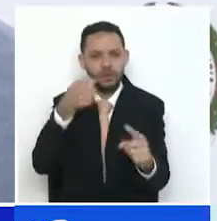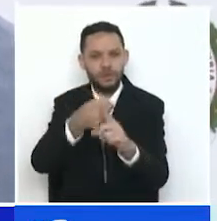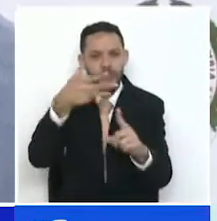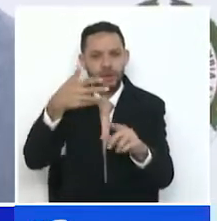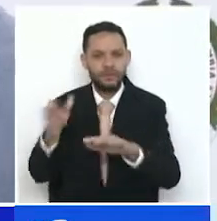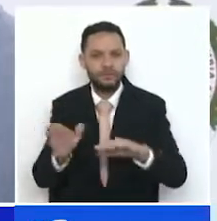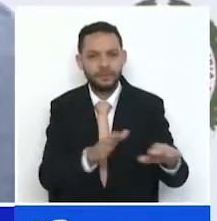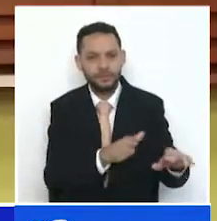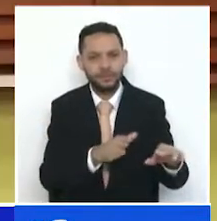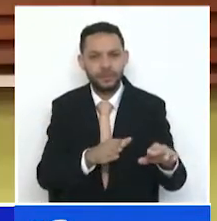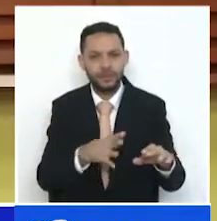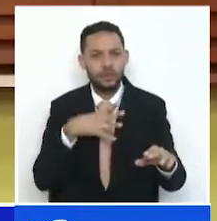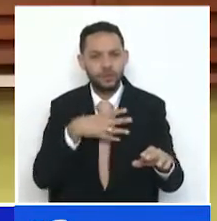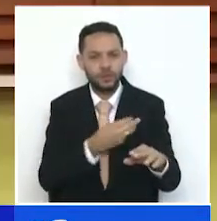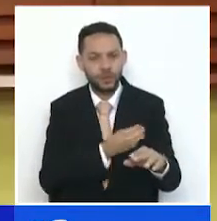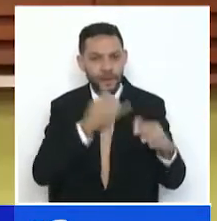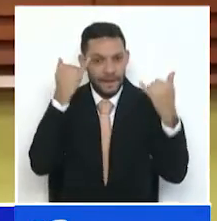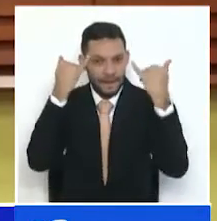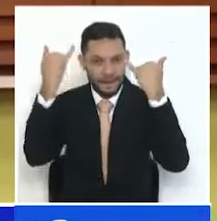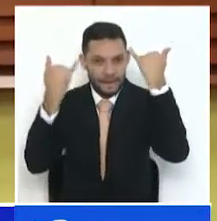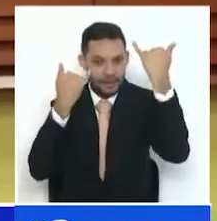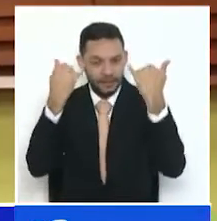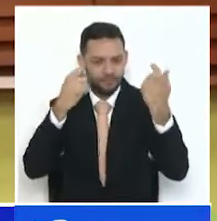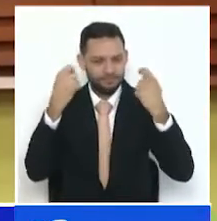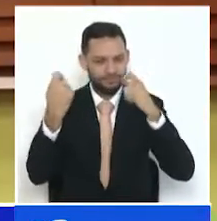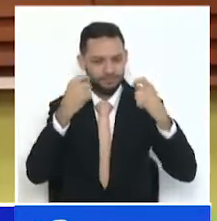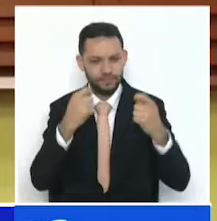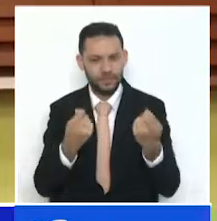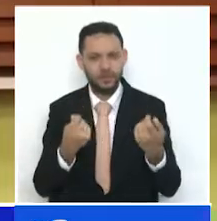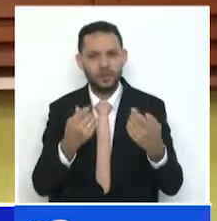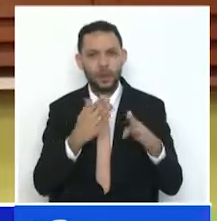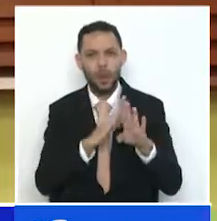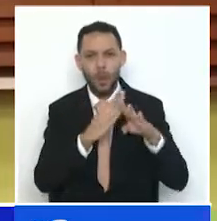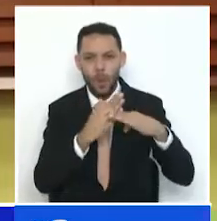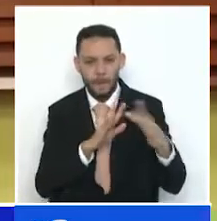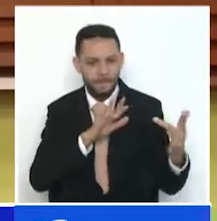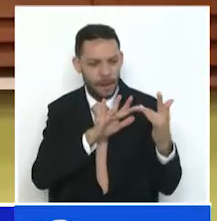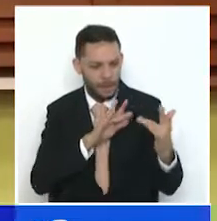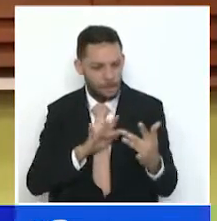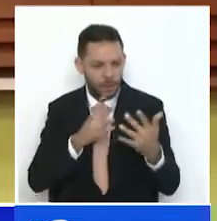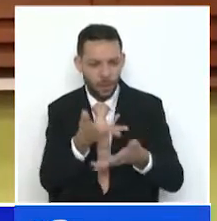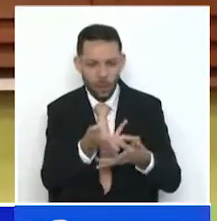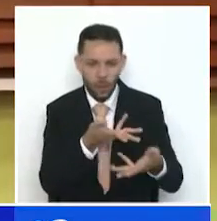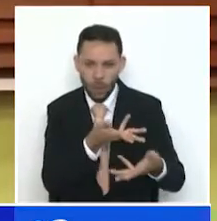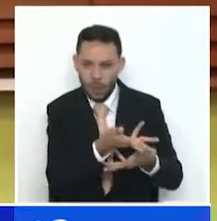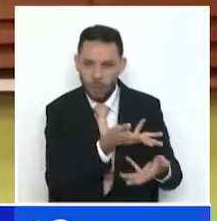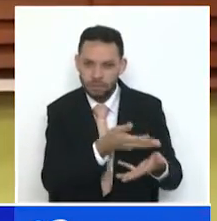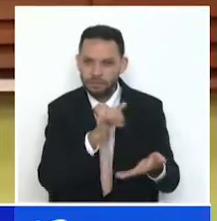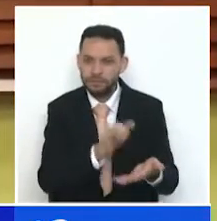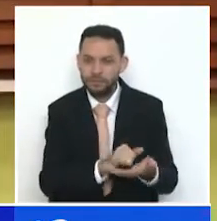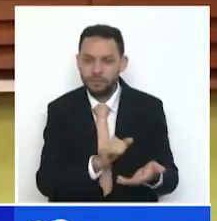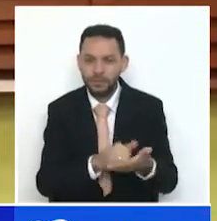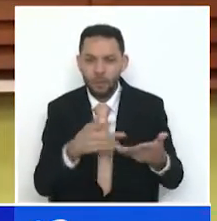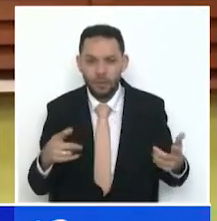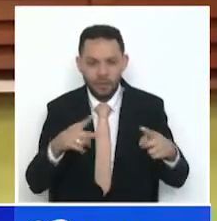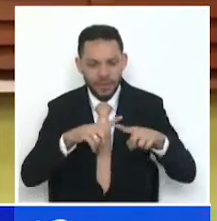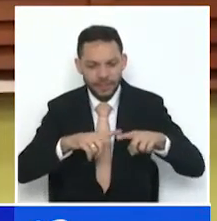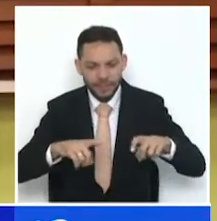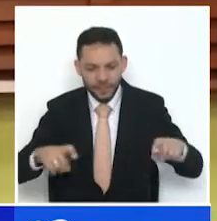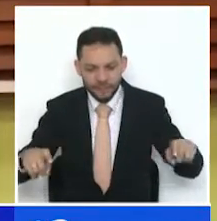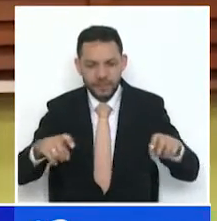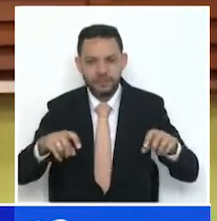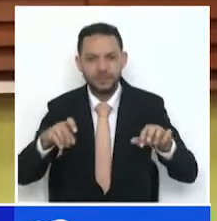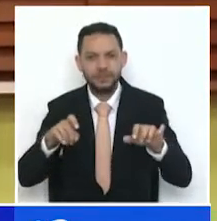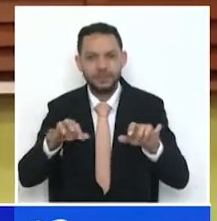la estrategia Convivamos tiene como objetivo y propósito fundamental buscar cómo con las diferentes